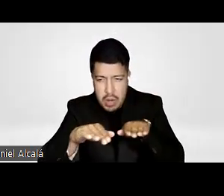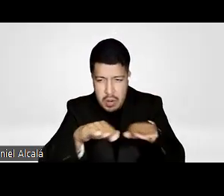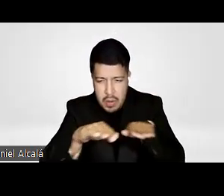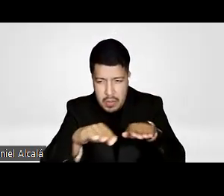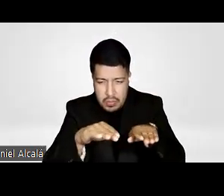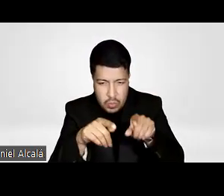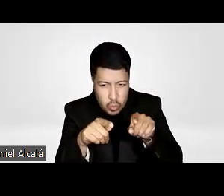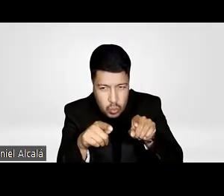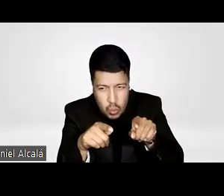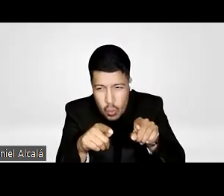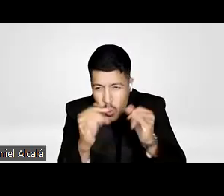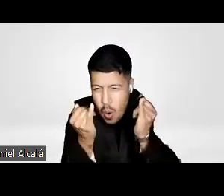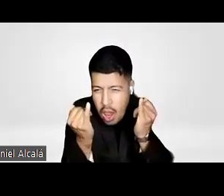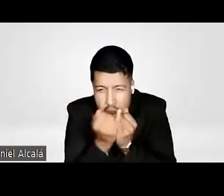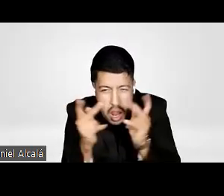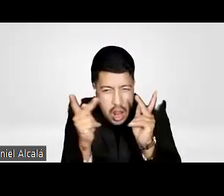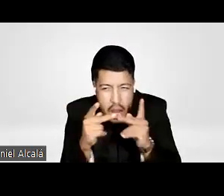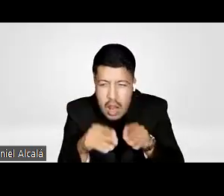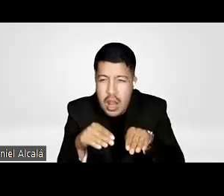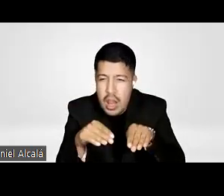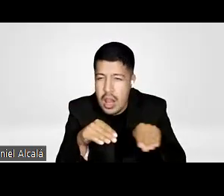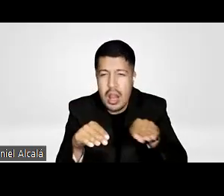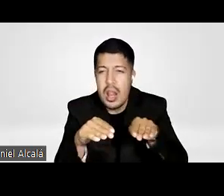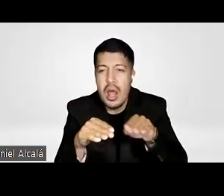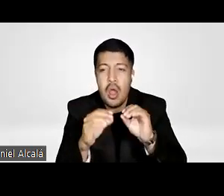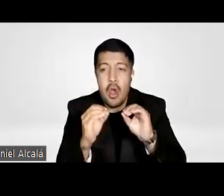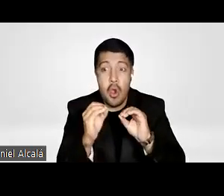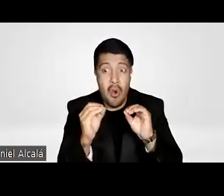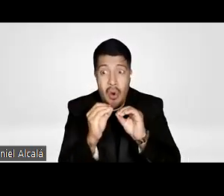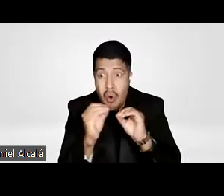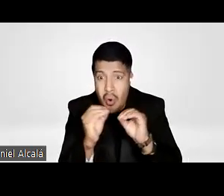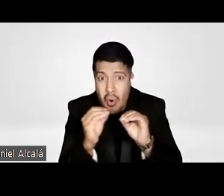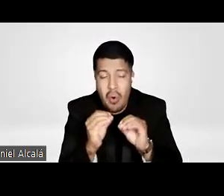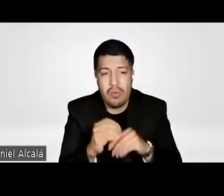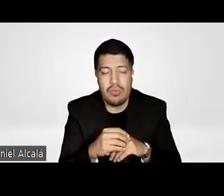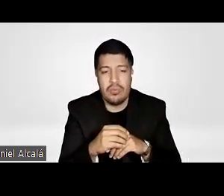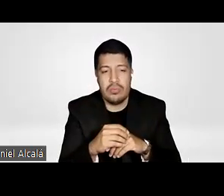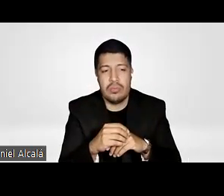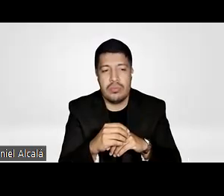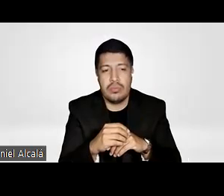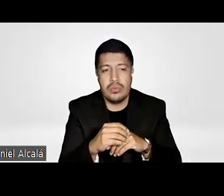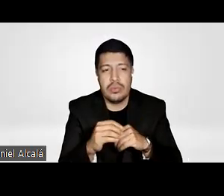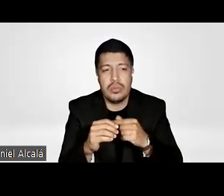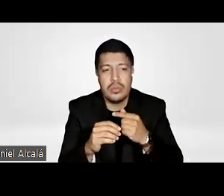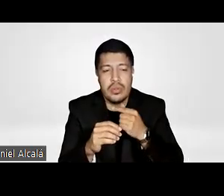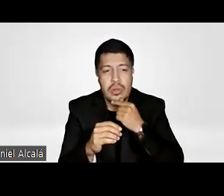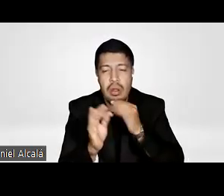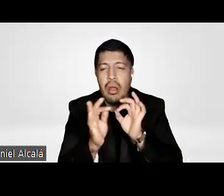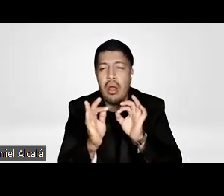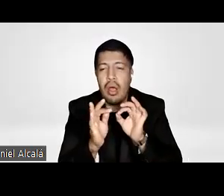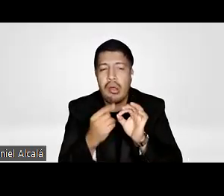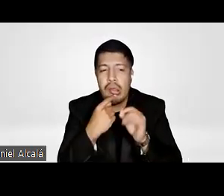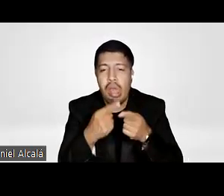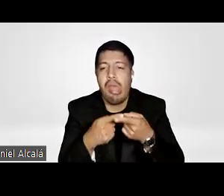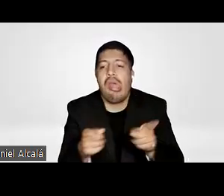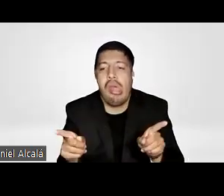llamar la atención, o el que no esté presente, que haga el niño tijera, como está en la foto del lado